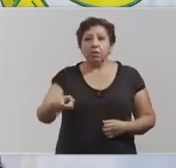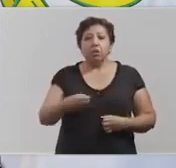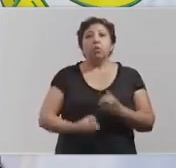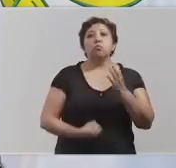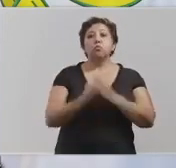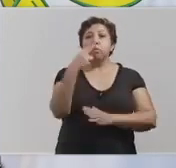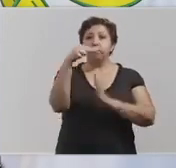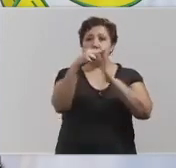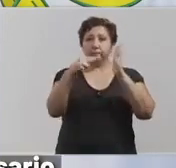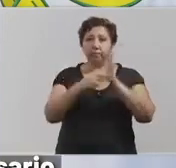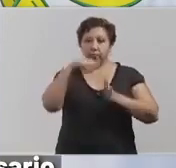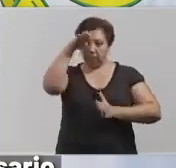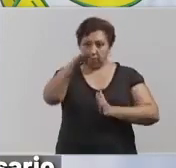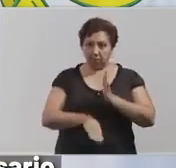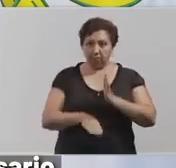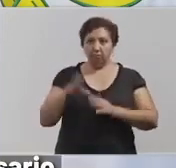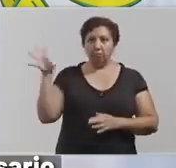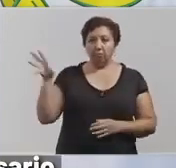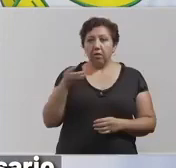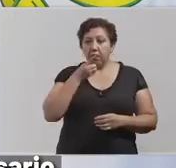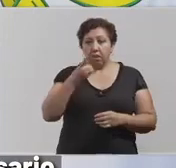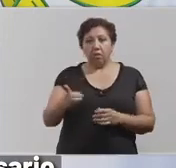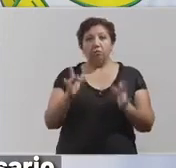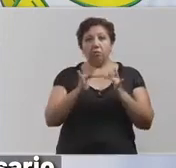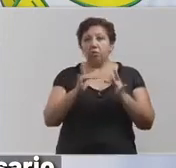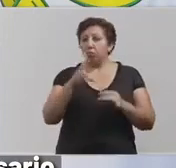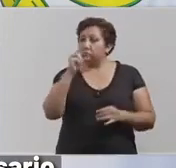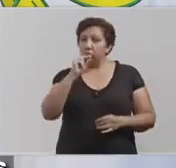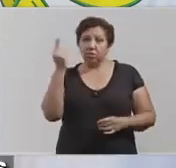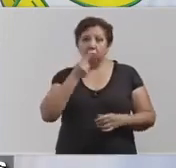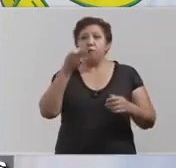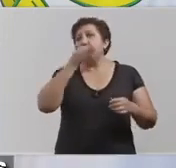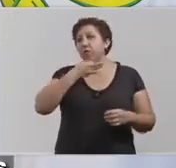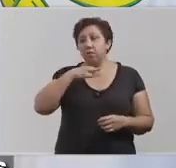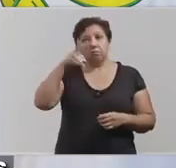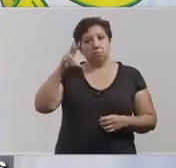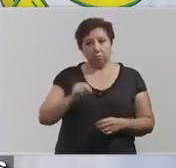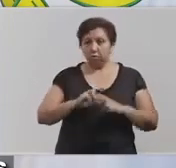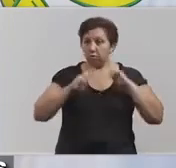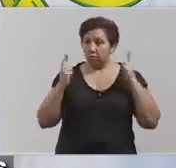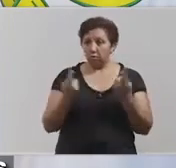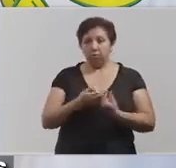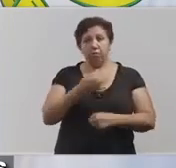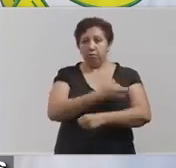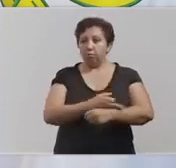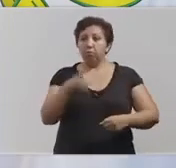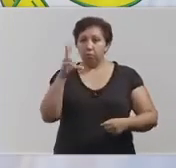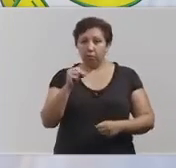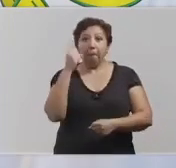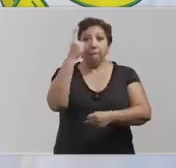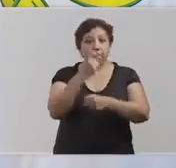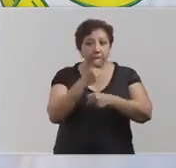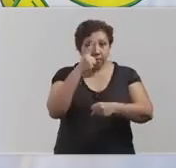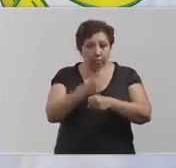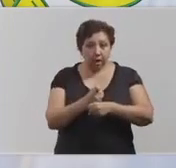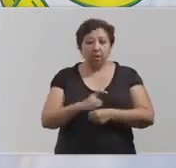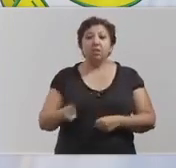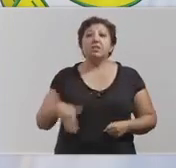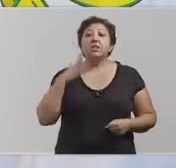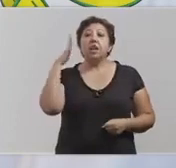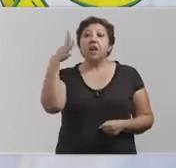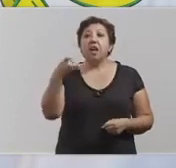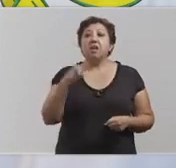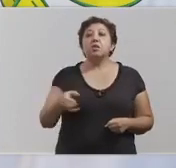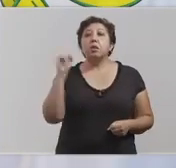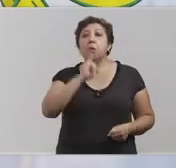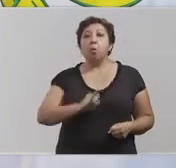comunico las nuevas medidas para reducir el contacto social innecesario, las fiestas y las reuniones sociales. La primera medida será